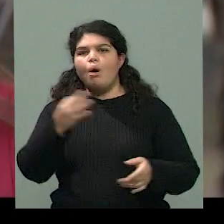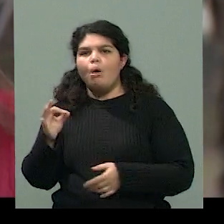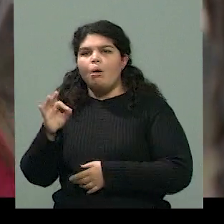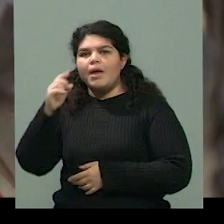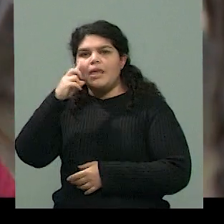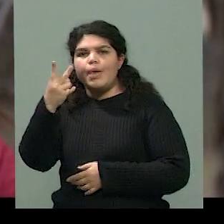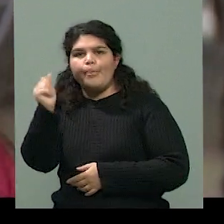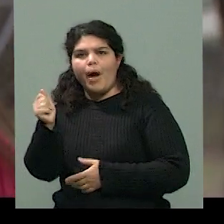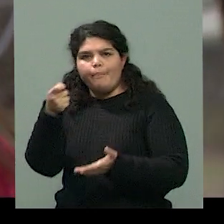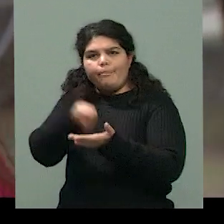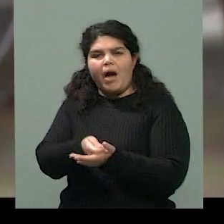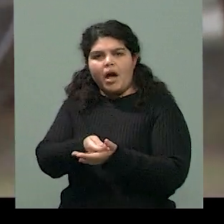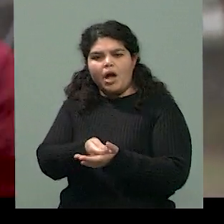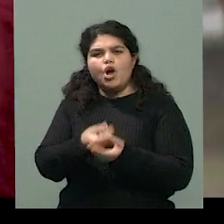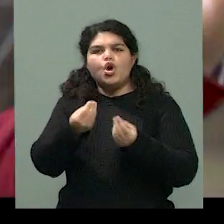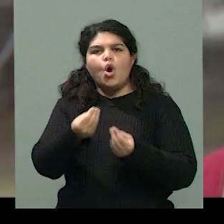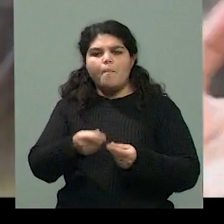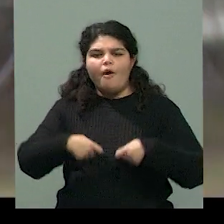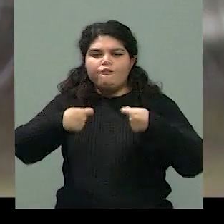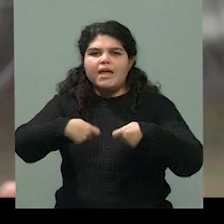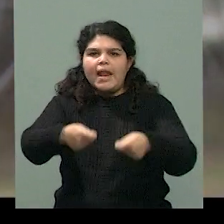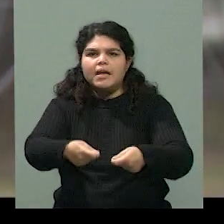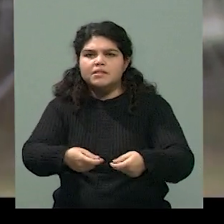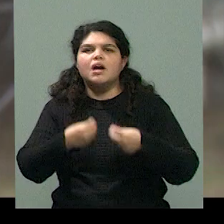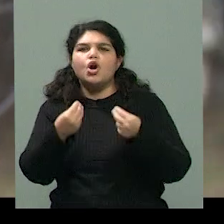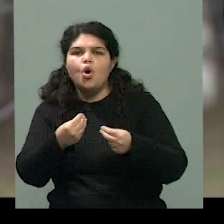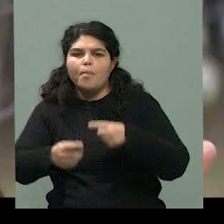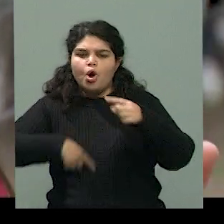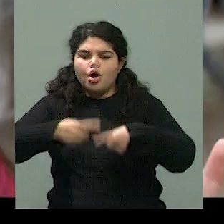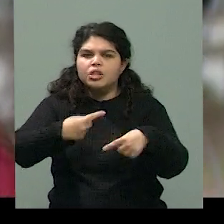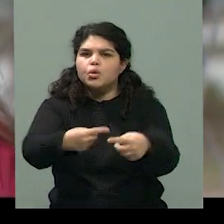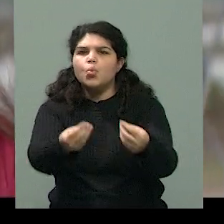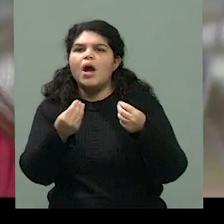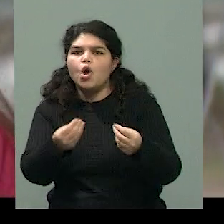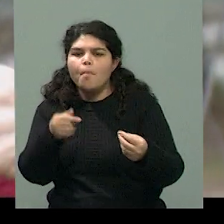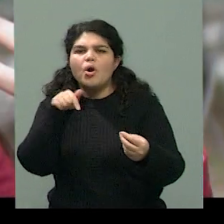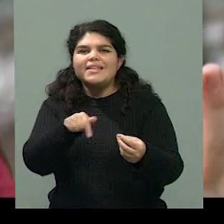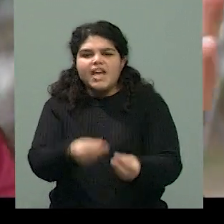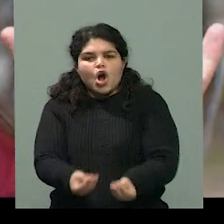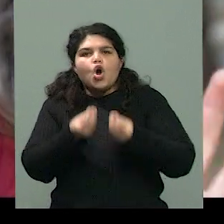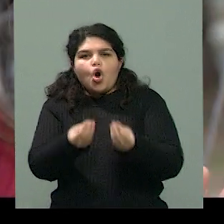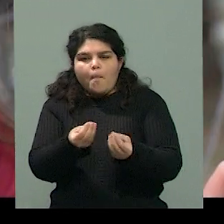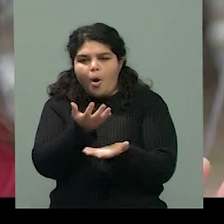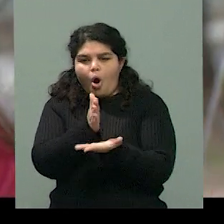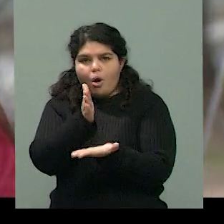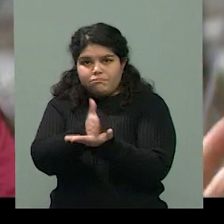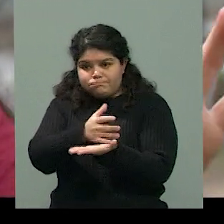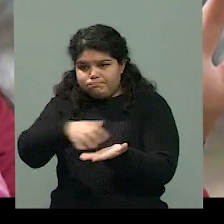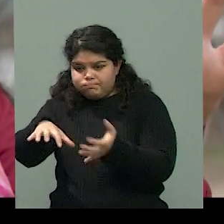el impuesto, ¿cómo se va a financiar? ¿Cómo se va? Eso es lo que va a seguir estando en la grieta, porque la grieta, en